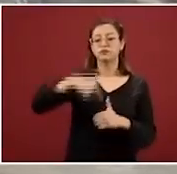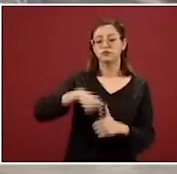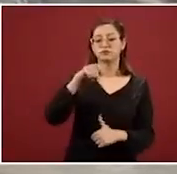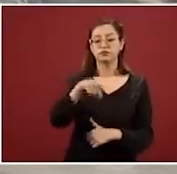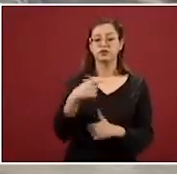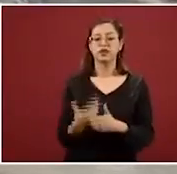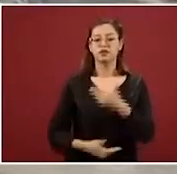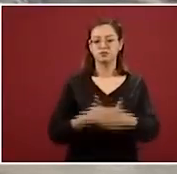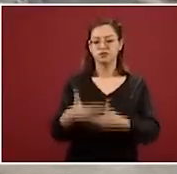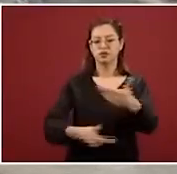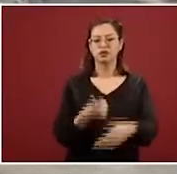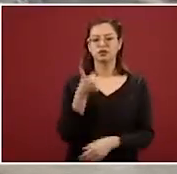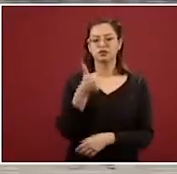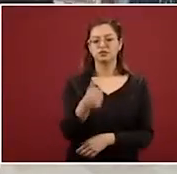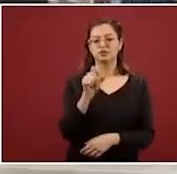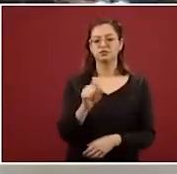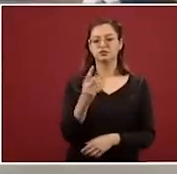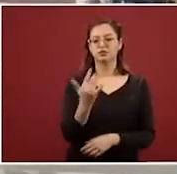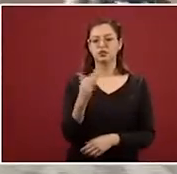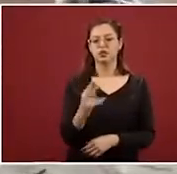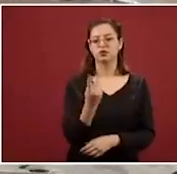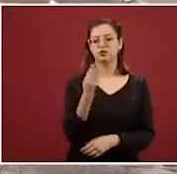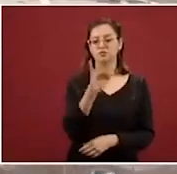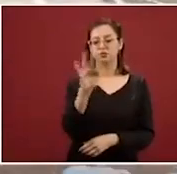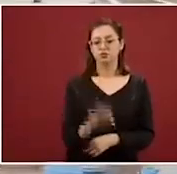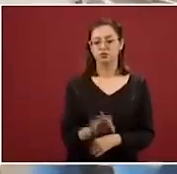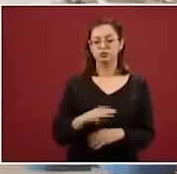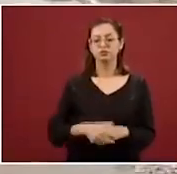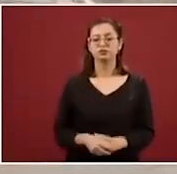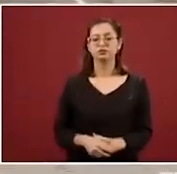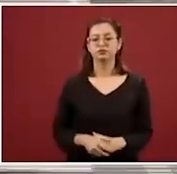del 6.52%.